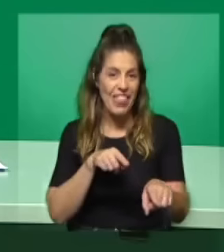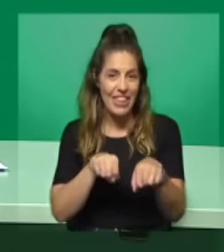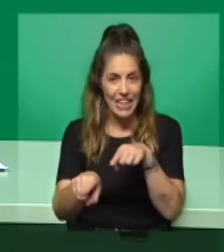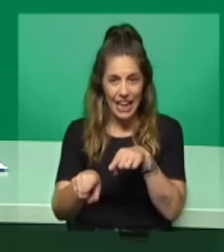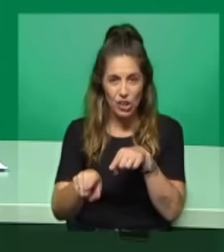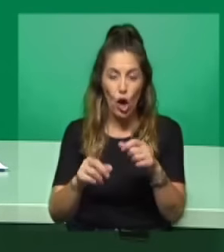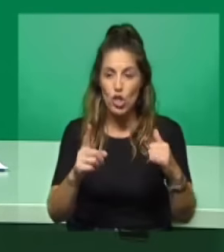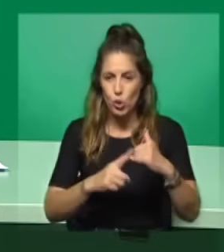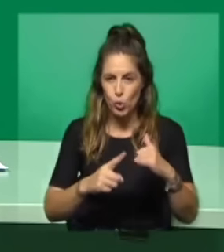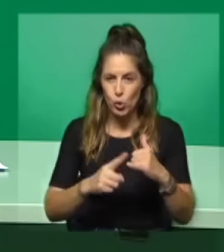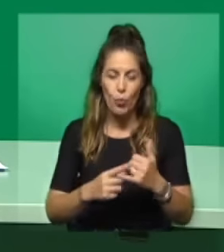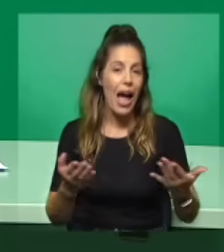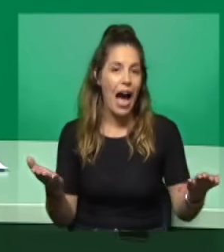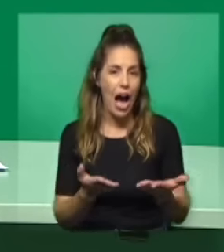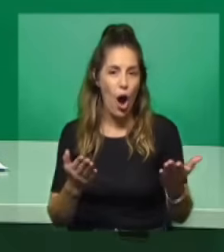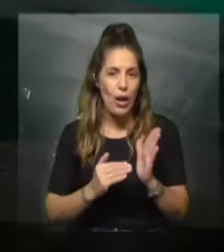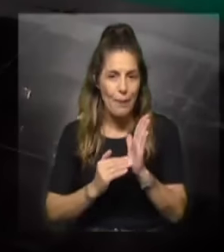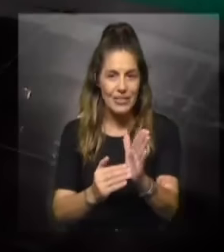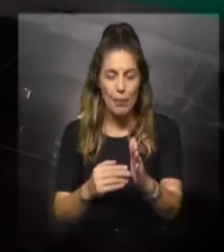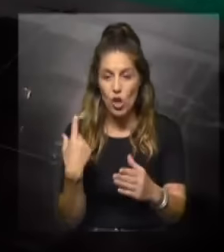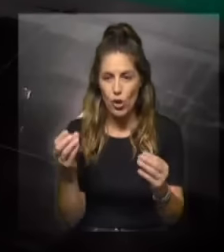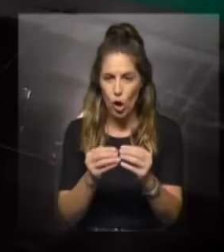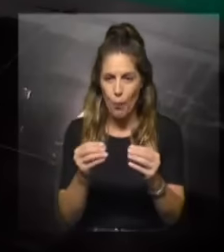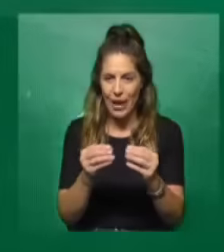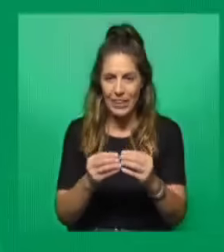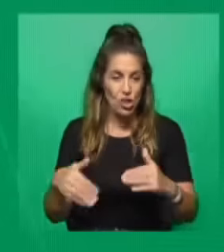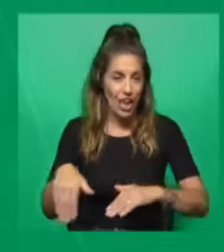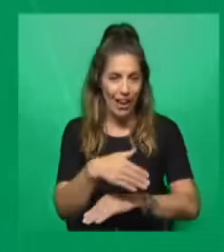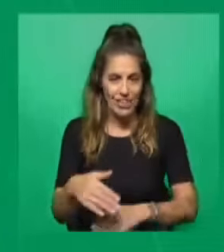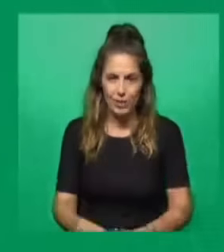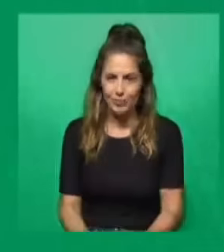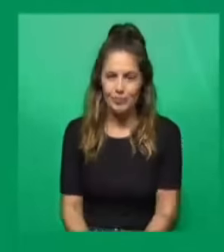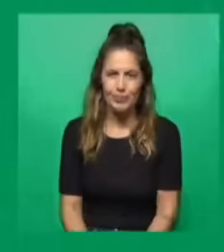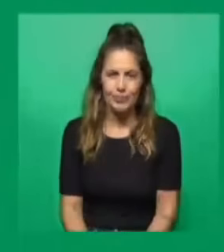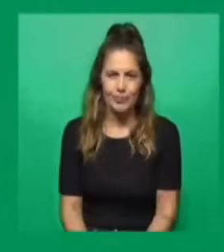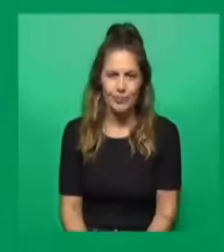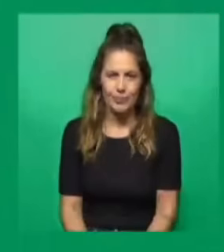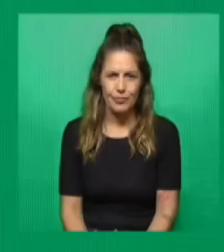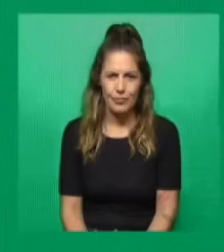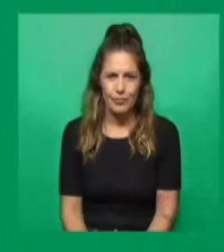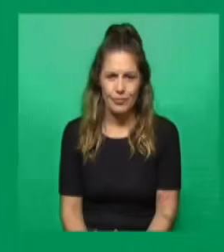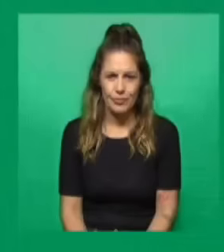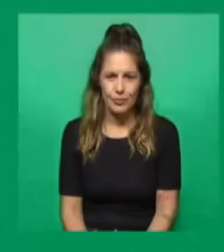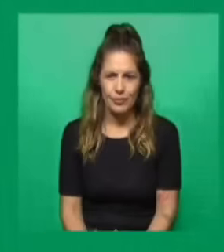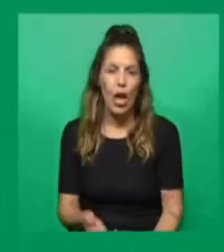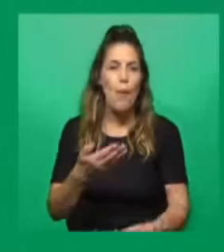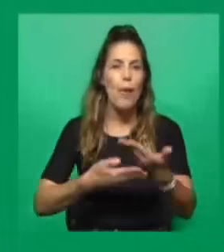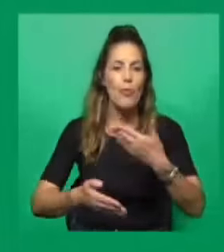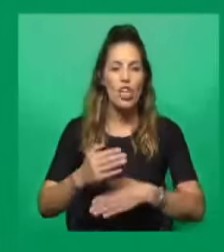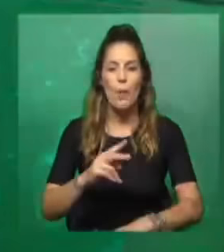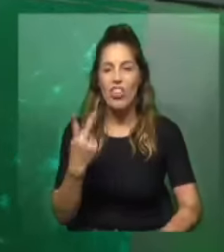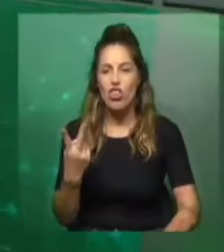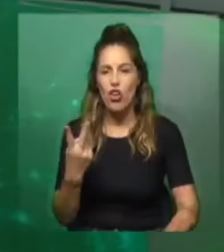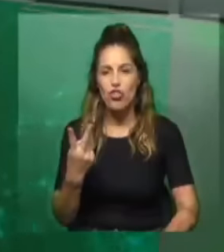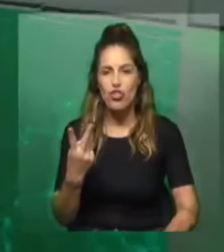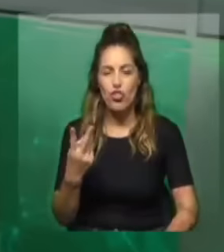de YouTube ahora Natalia presenta los móviles de esta jornada sí Martín eh vamos a compartir dos móviles con